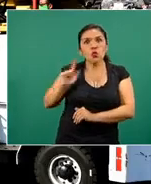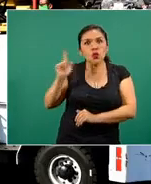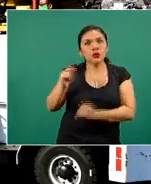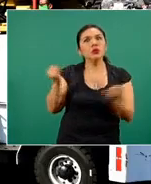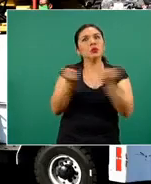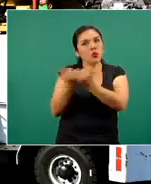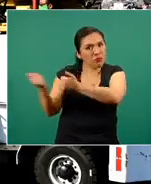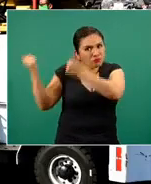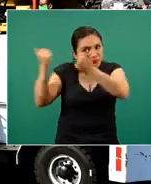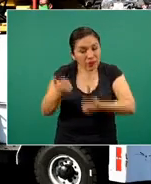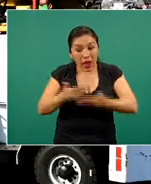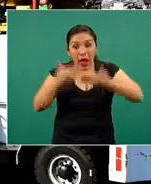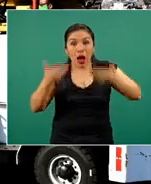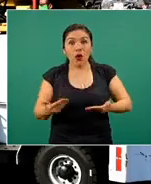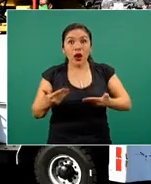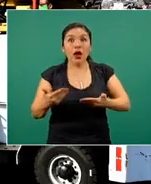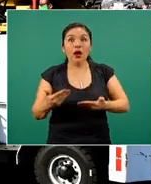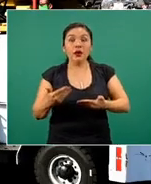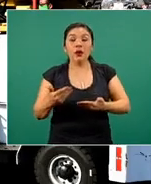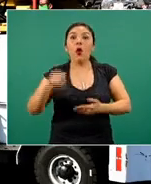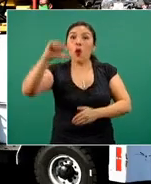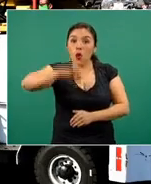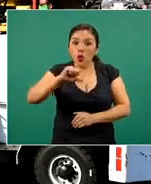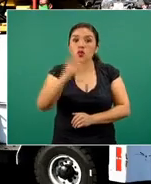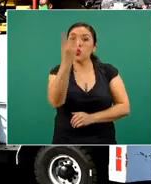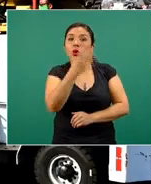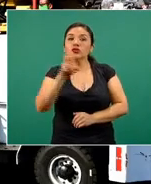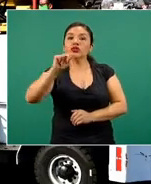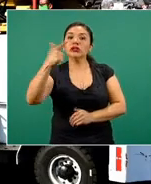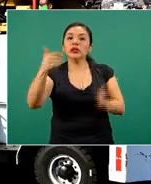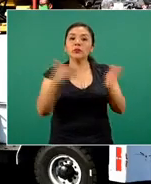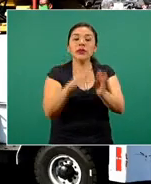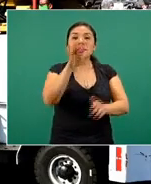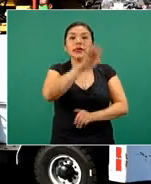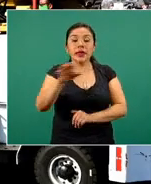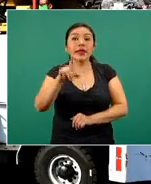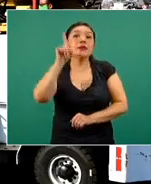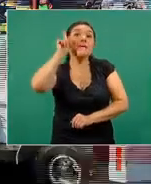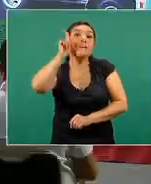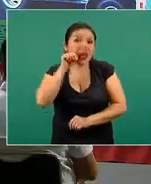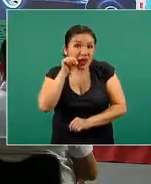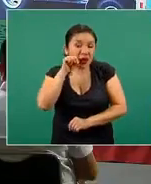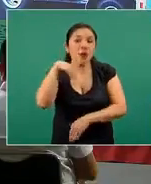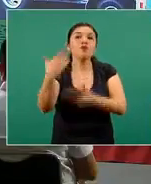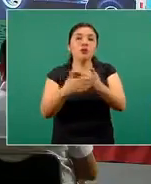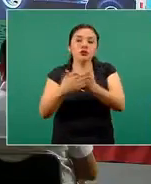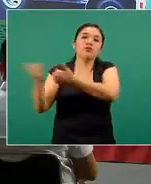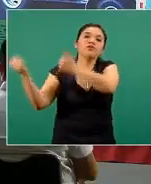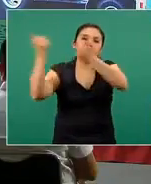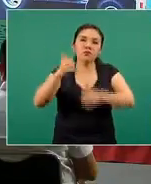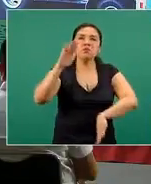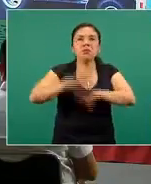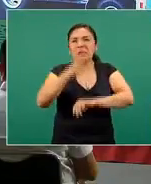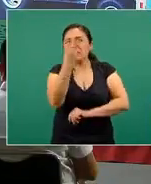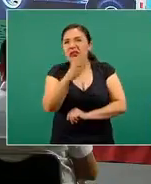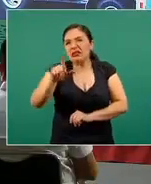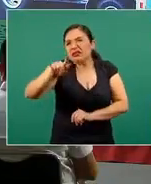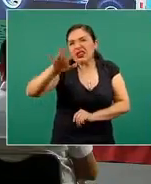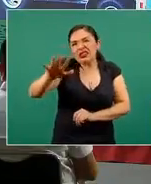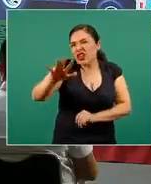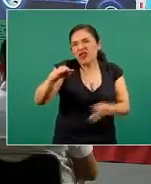semejante, hoy tuvimos 487,000 y mañana recibimos arriba de